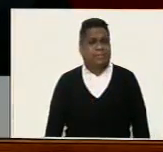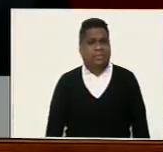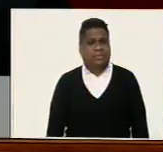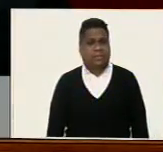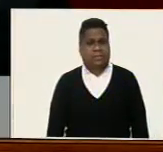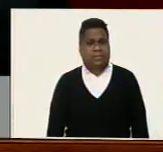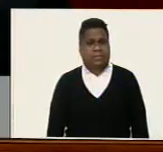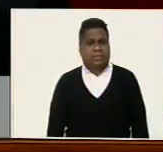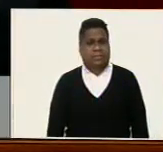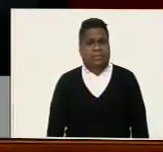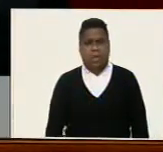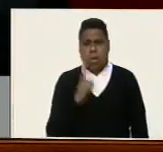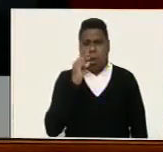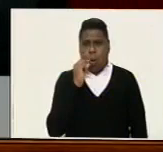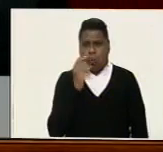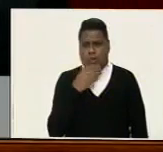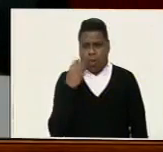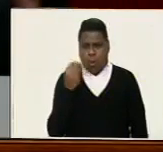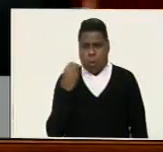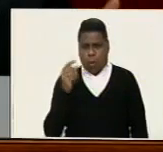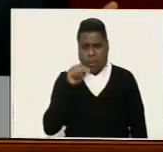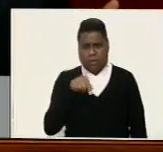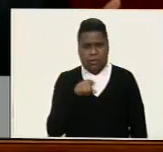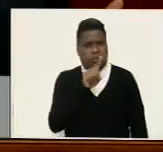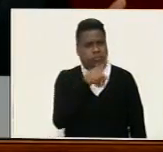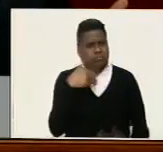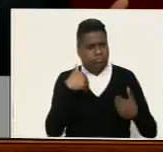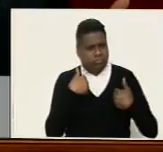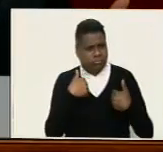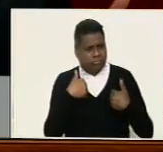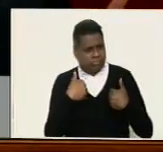Adán, el más joven que habló hoy. ¿Tú te vas a rendir, hermano?